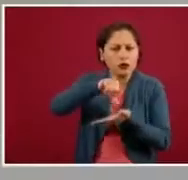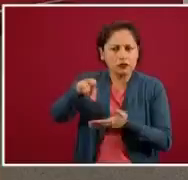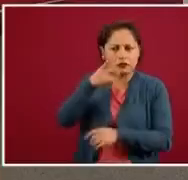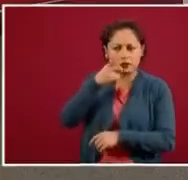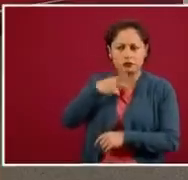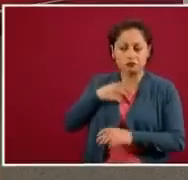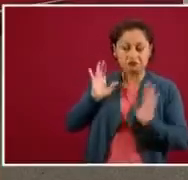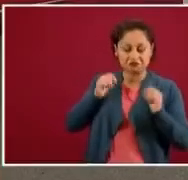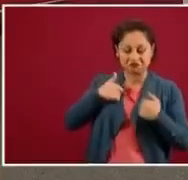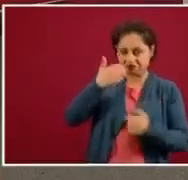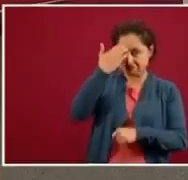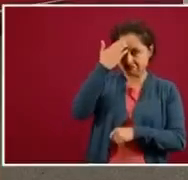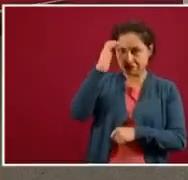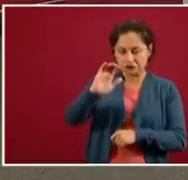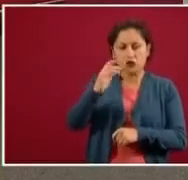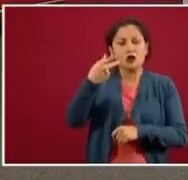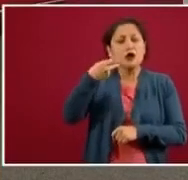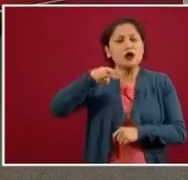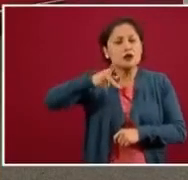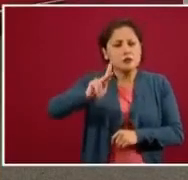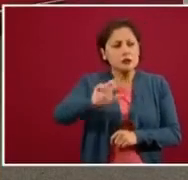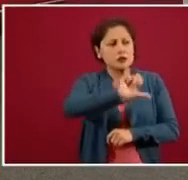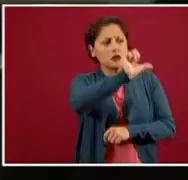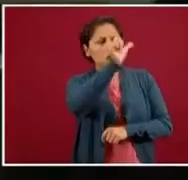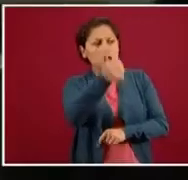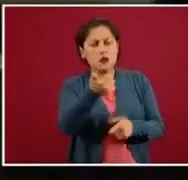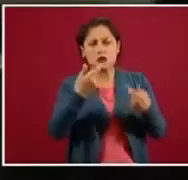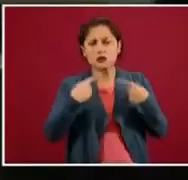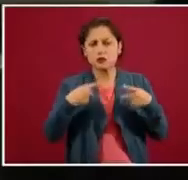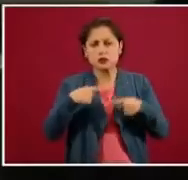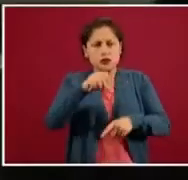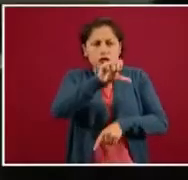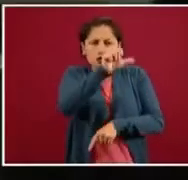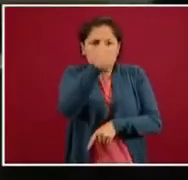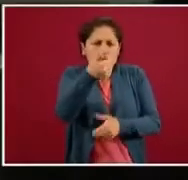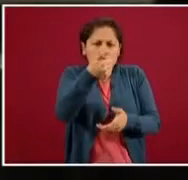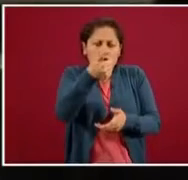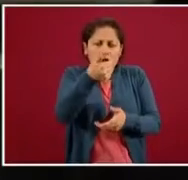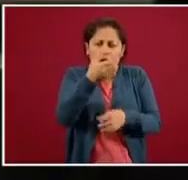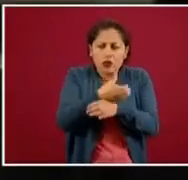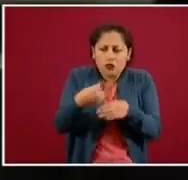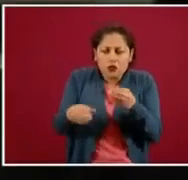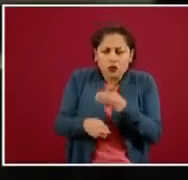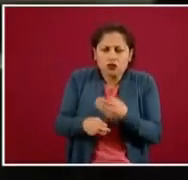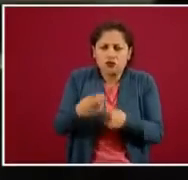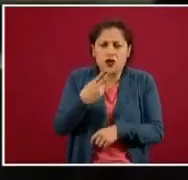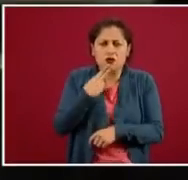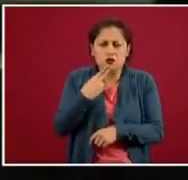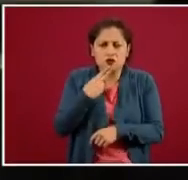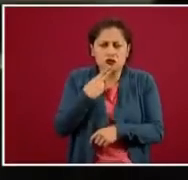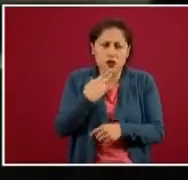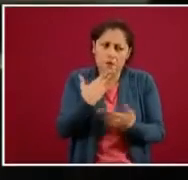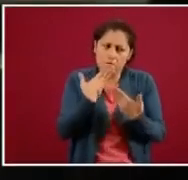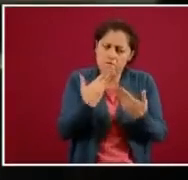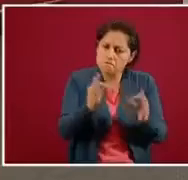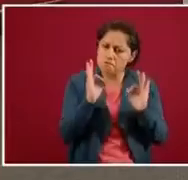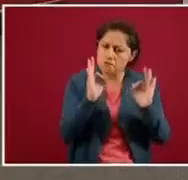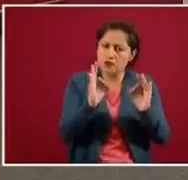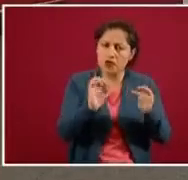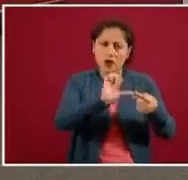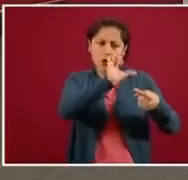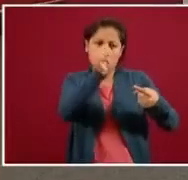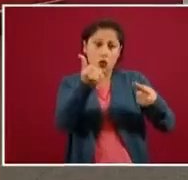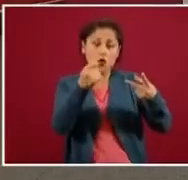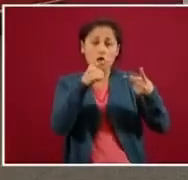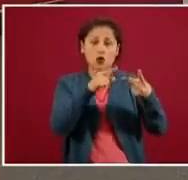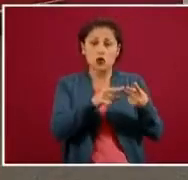otro medio físico que se utiliza, y eso además se suma a algunas medidas de precaución, como